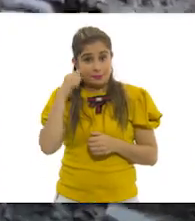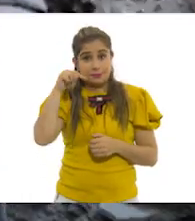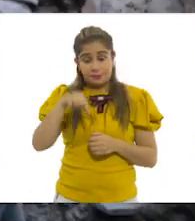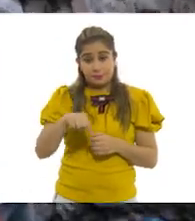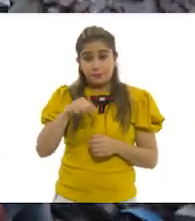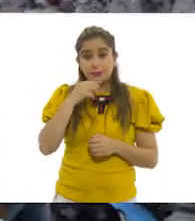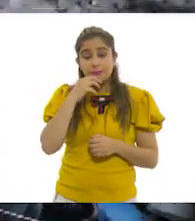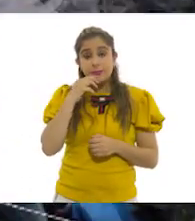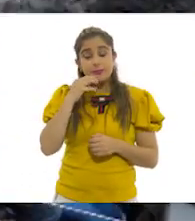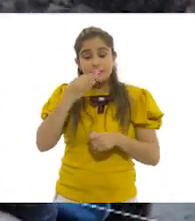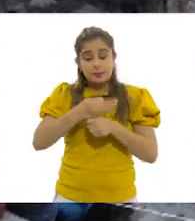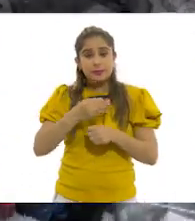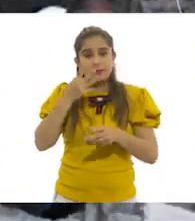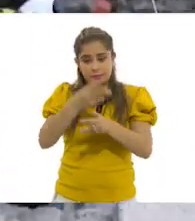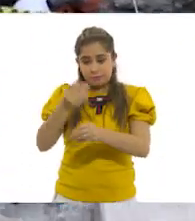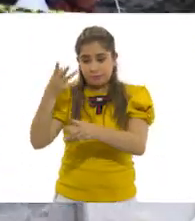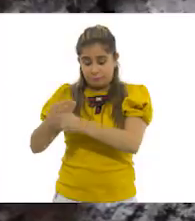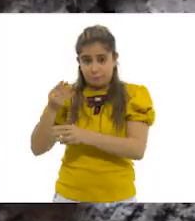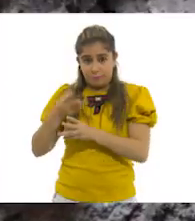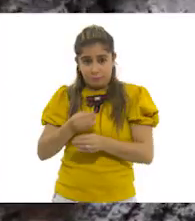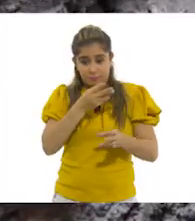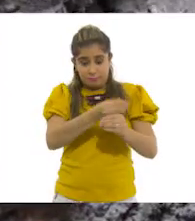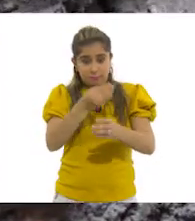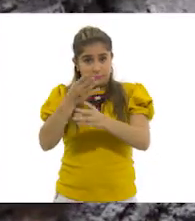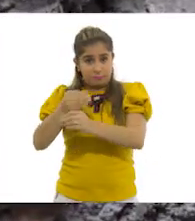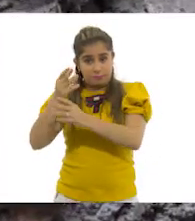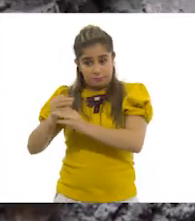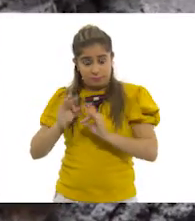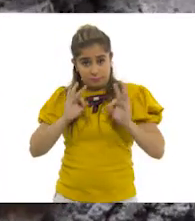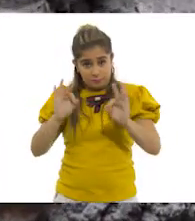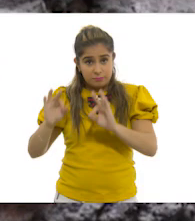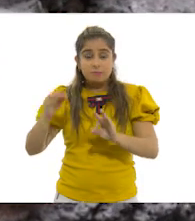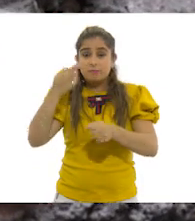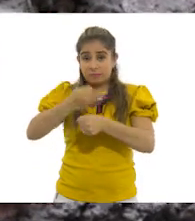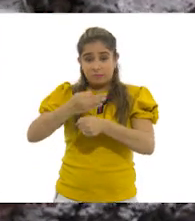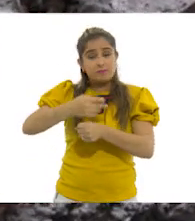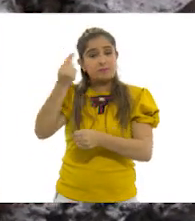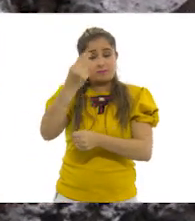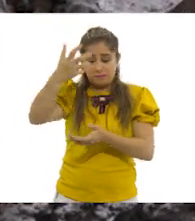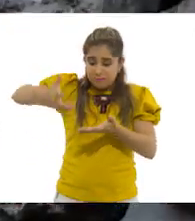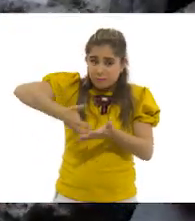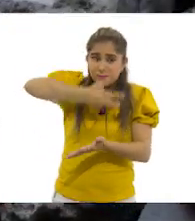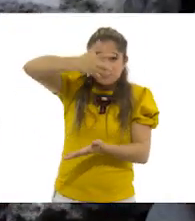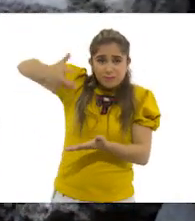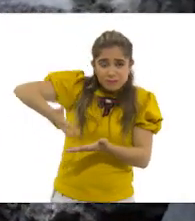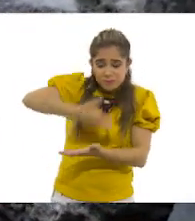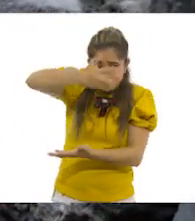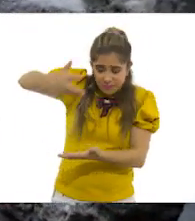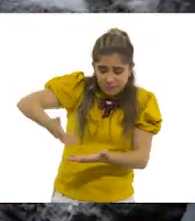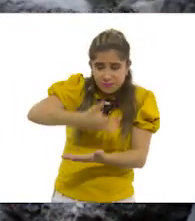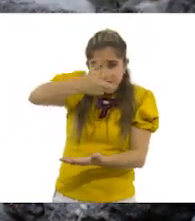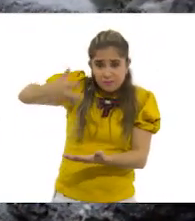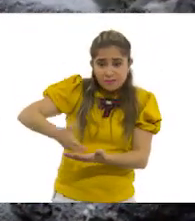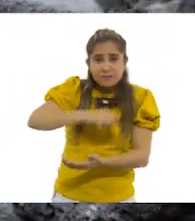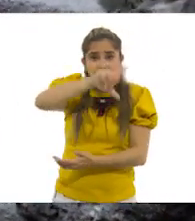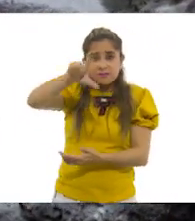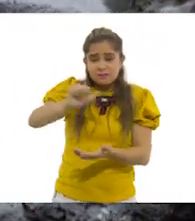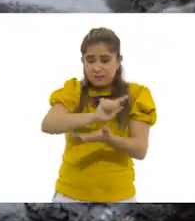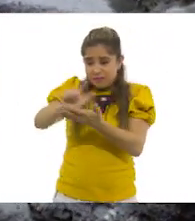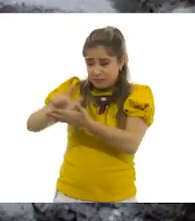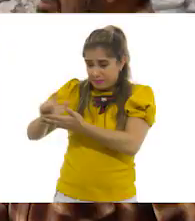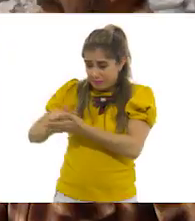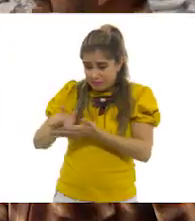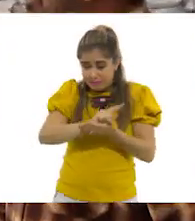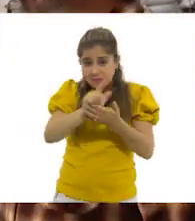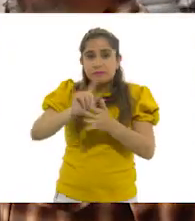realice el trabajo de obra que van a llevar a cabo, nosotros vamos a excavar todo el terreno, todo se va a limpiar y se va a hacer un museo subterráneo.